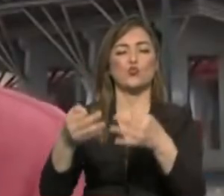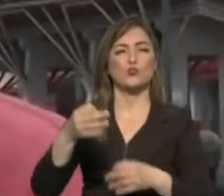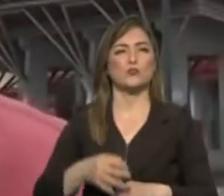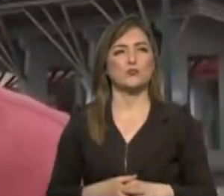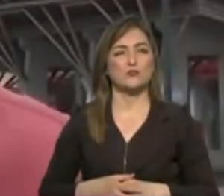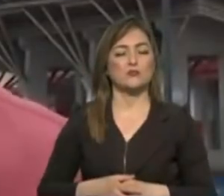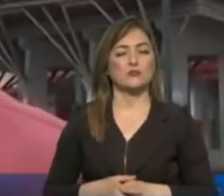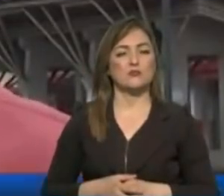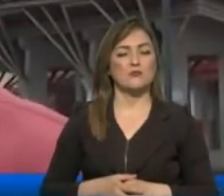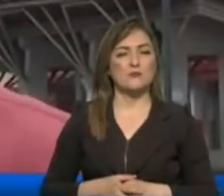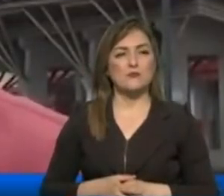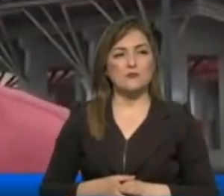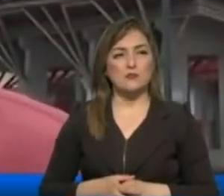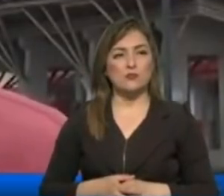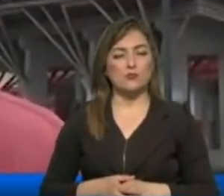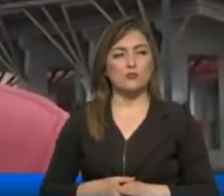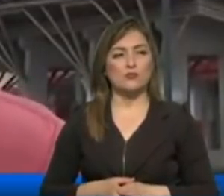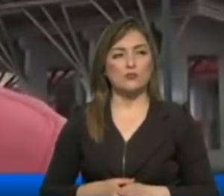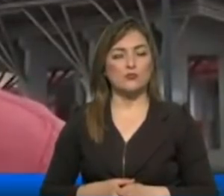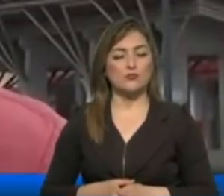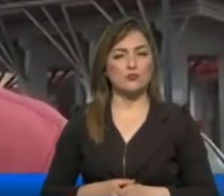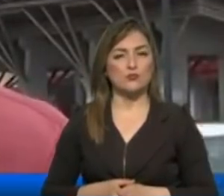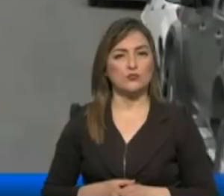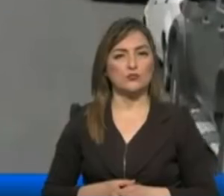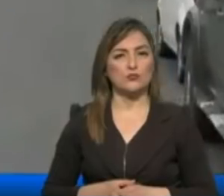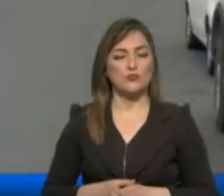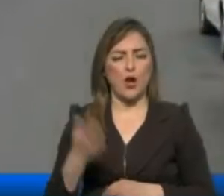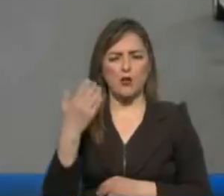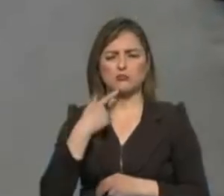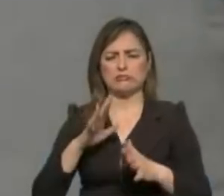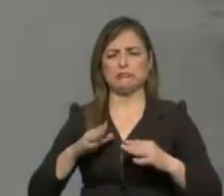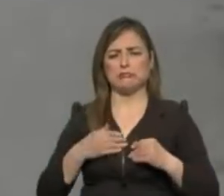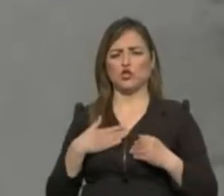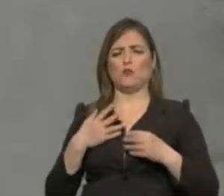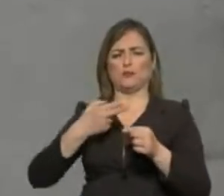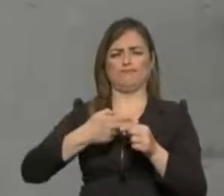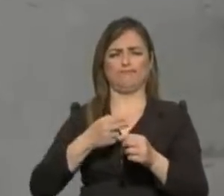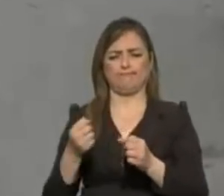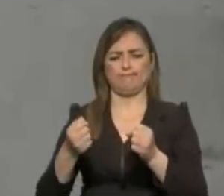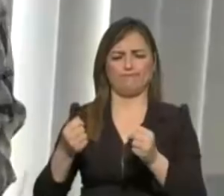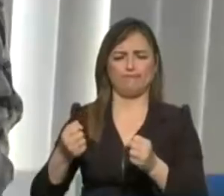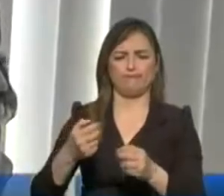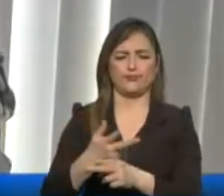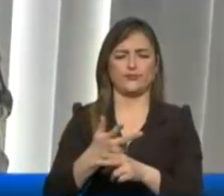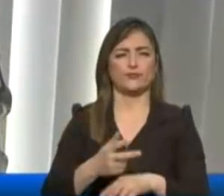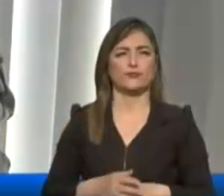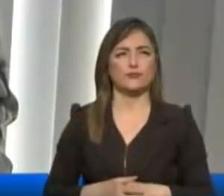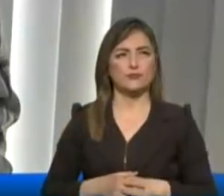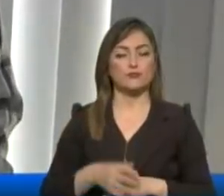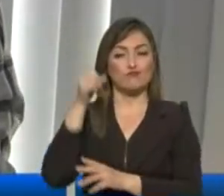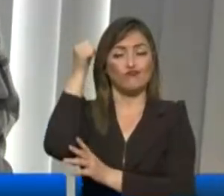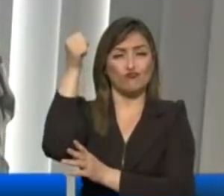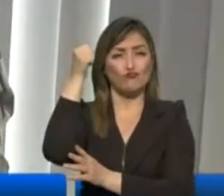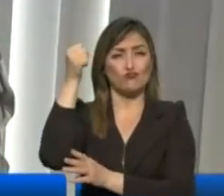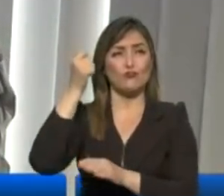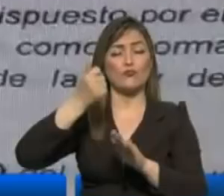Molina ha reconocido haber sido parte de este hecho lamentable. Ante estas denuncias salió al frente el procurador síndico, quien